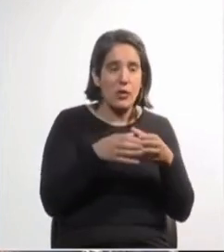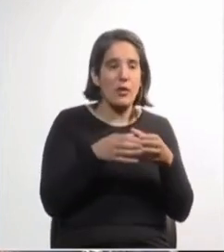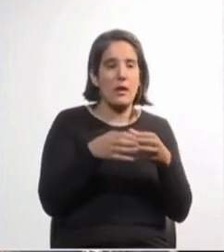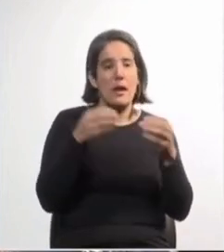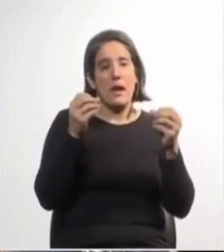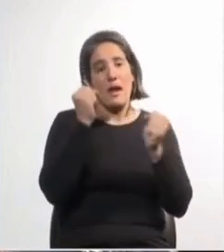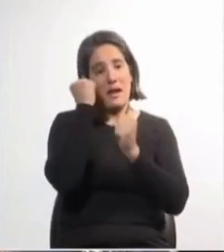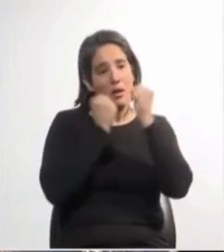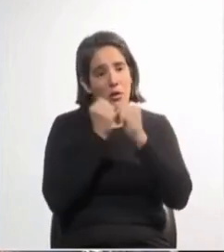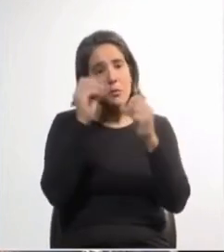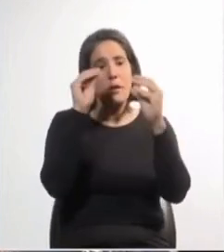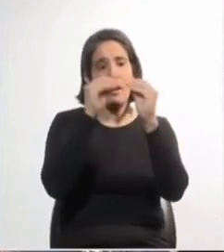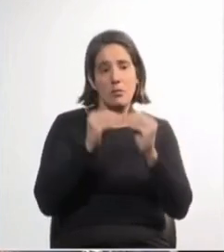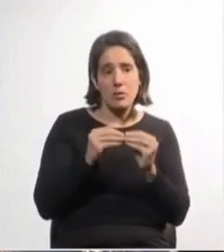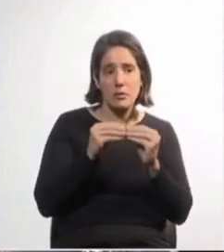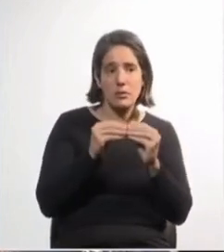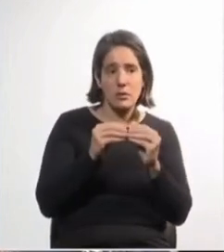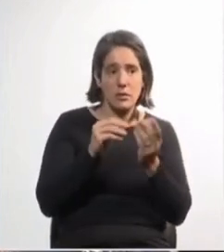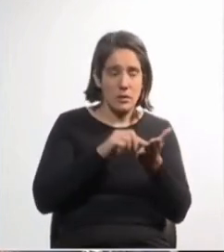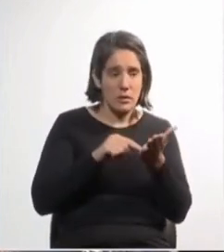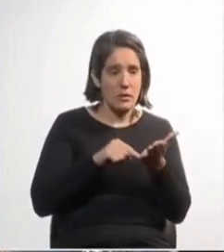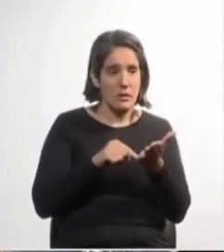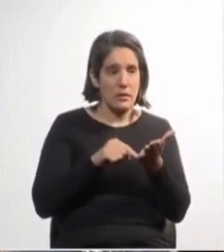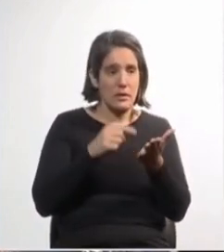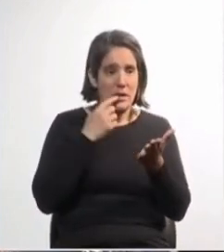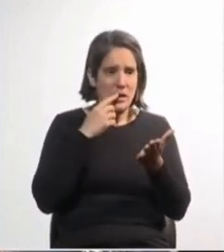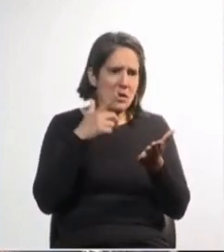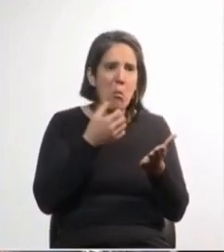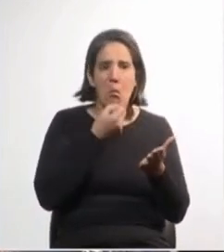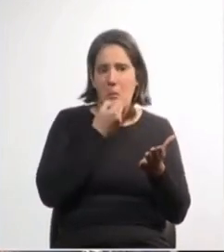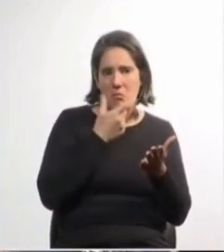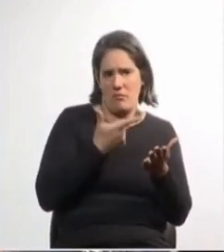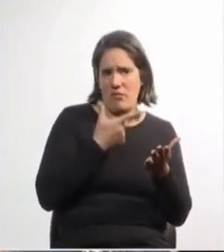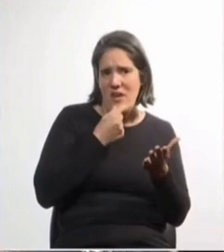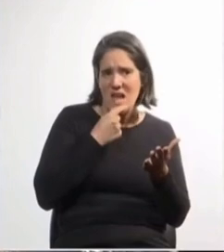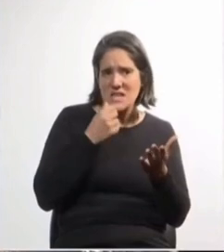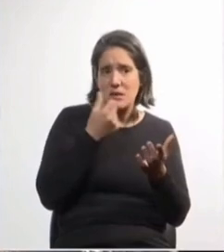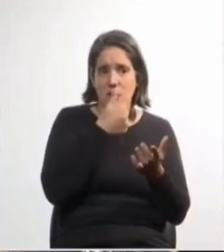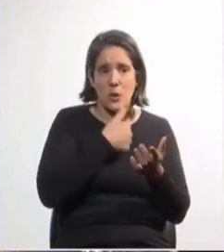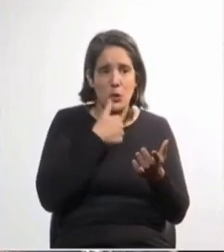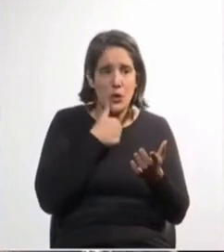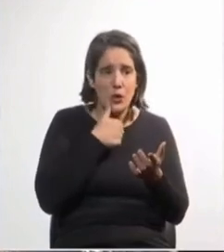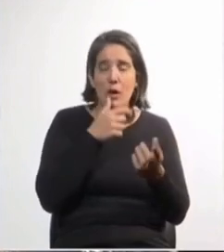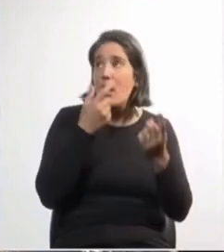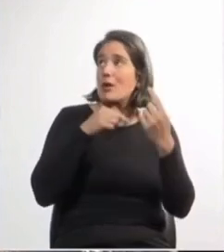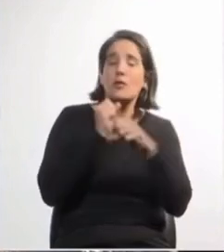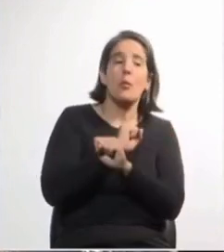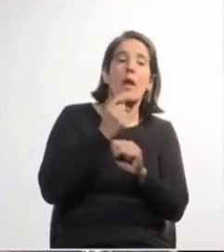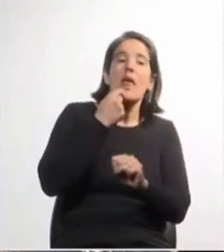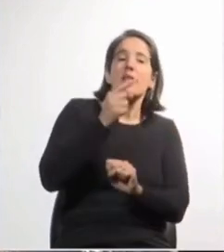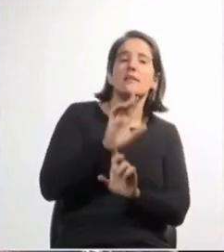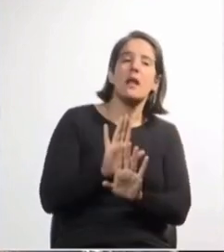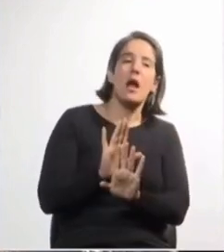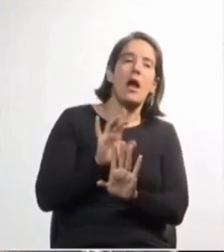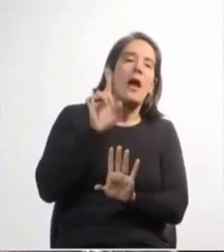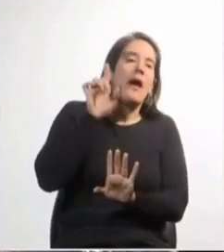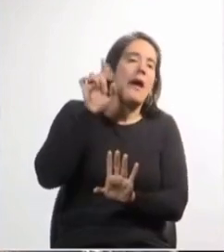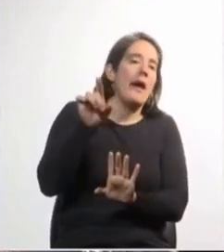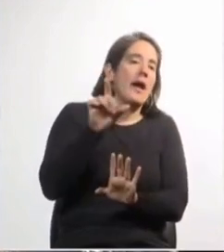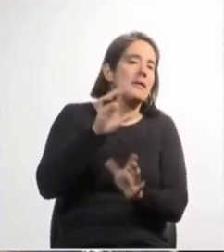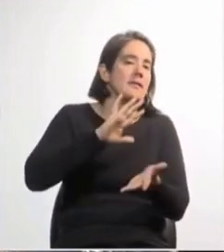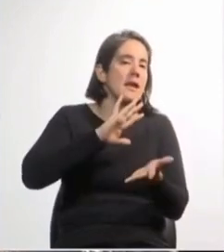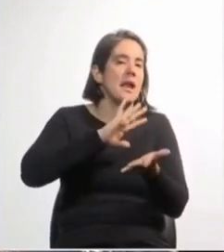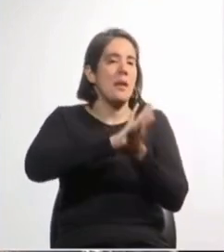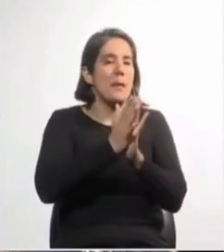por en general refiere a exoneraciones, y se salva el problema. No se puede fundamentar que se elimina o